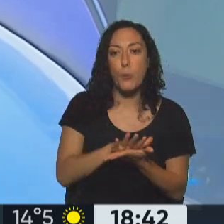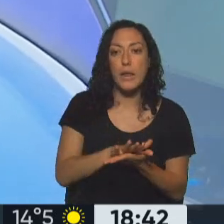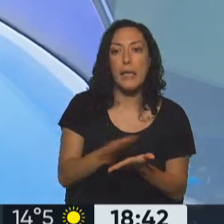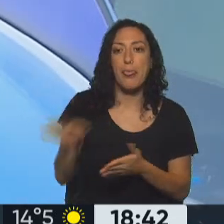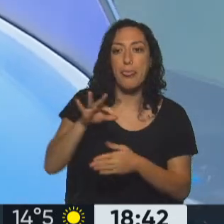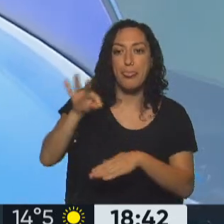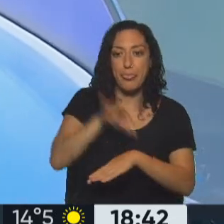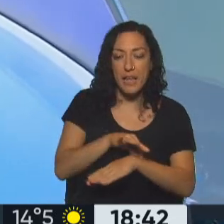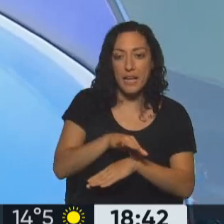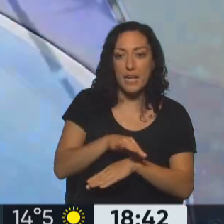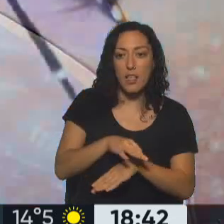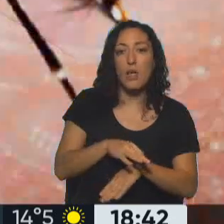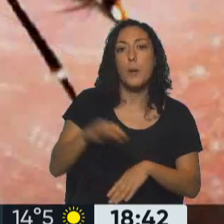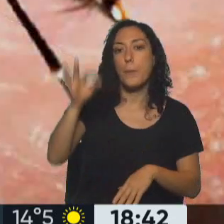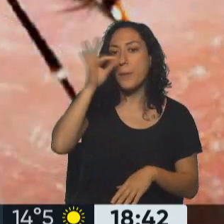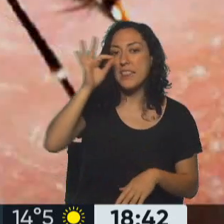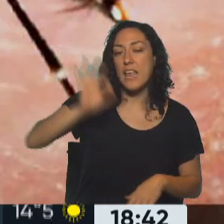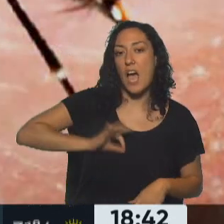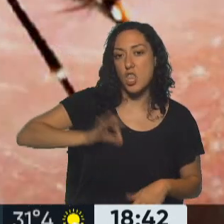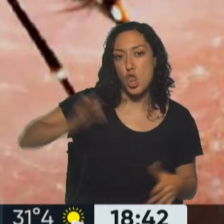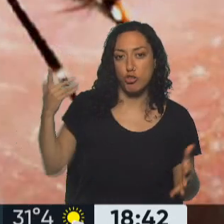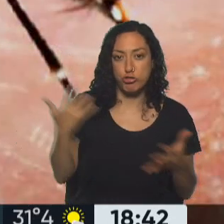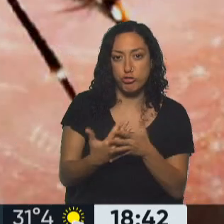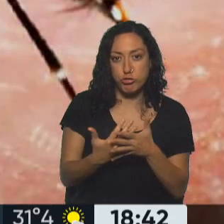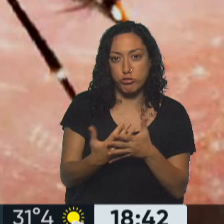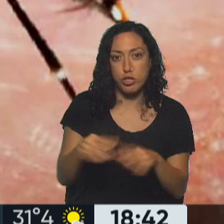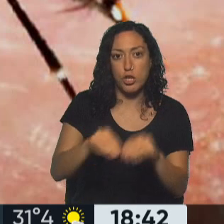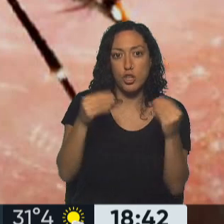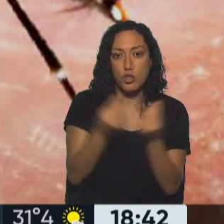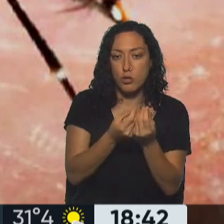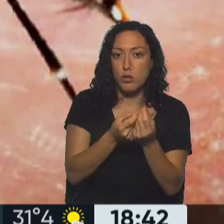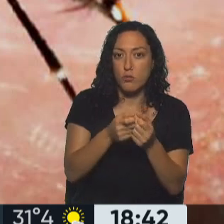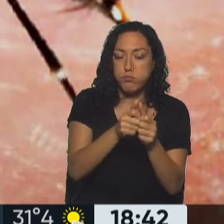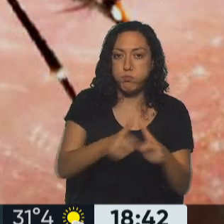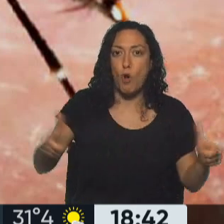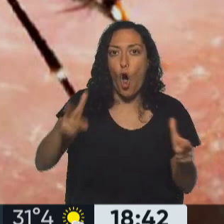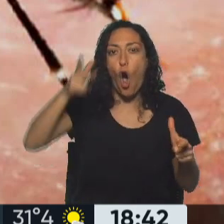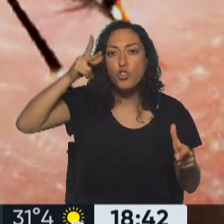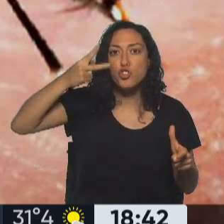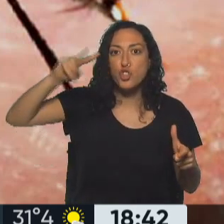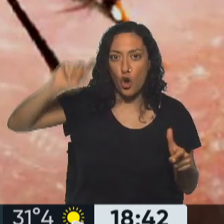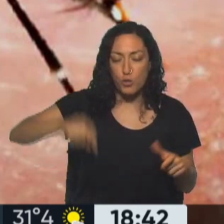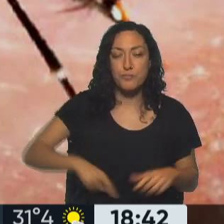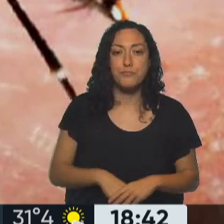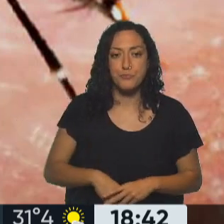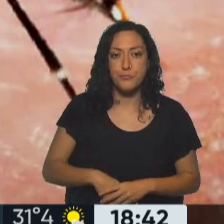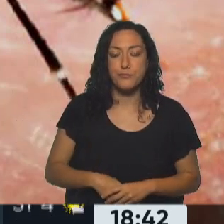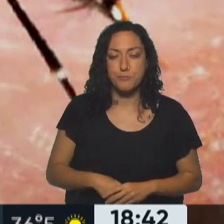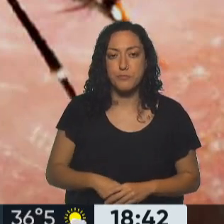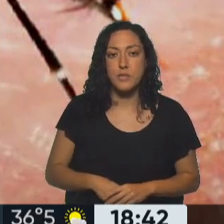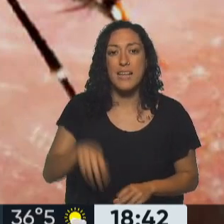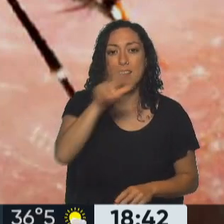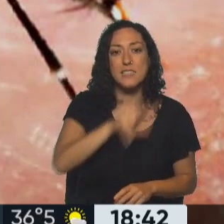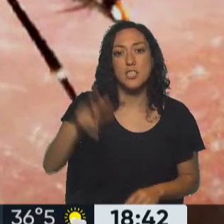dengue en las últimas dos décadas el número de casos notificados se multiplicó por ocho Sí hay